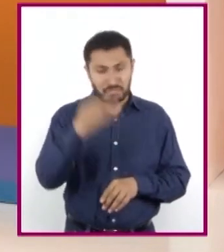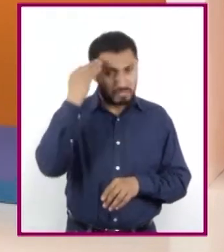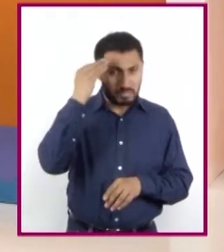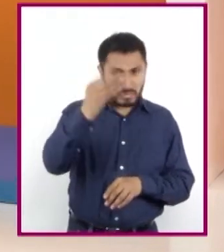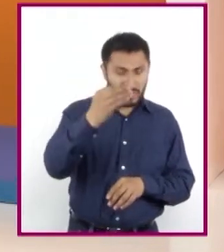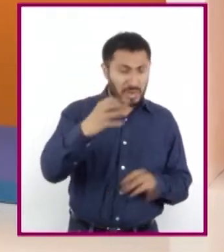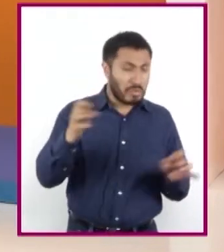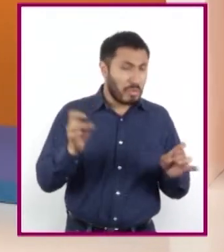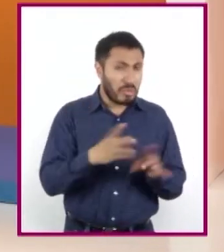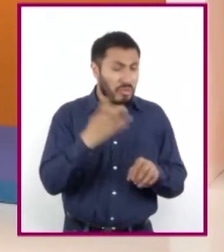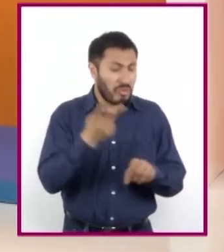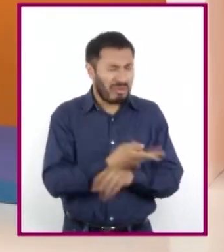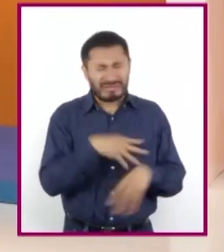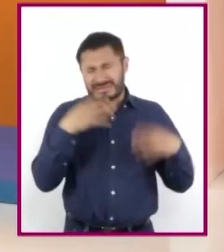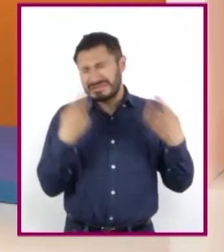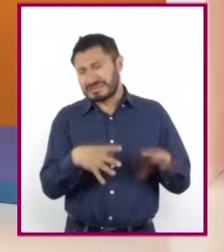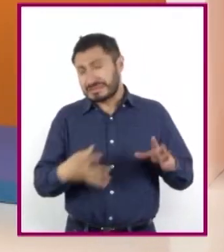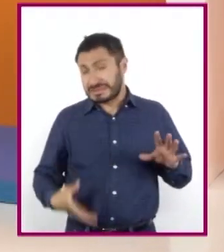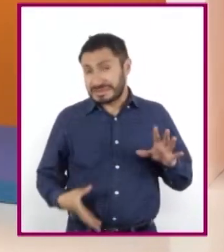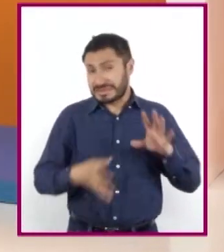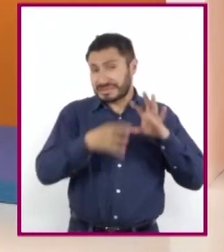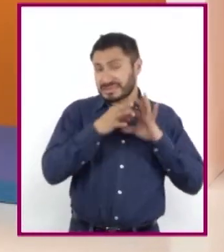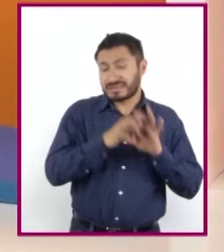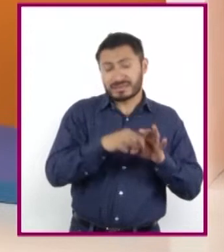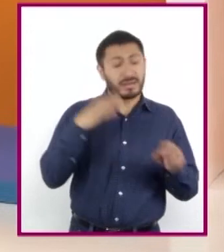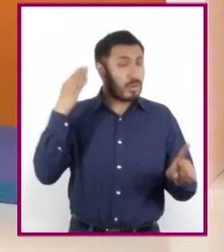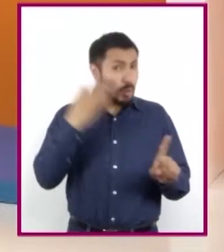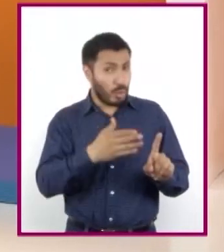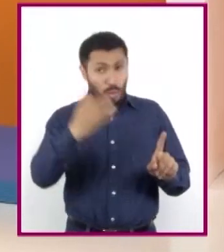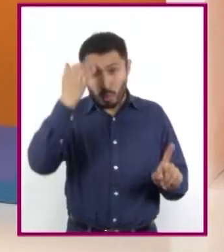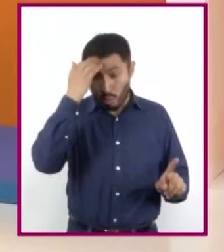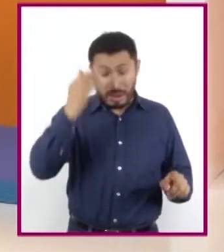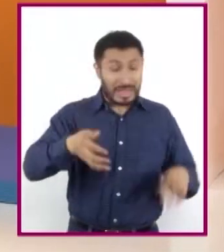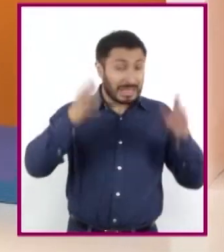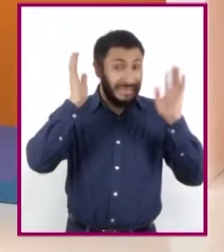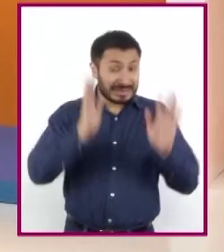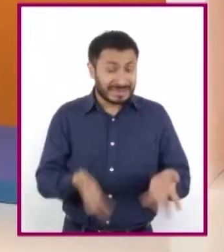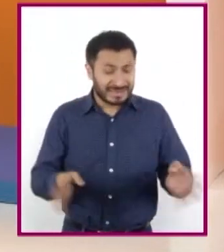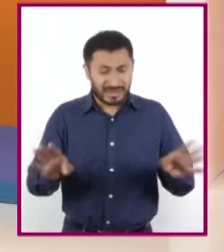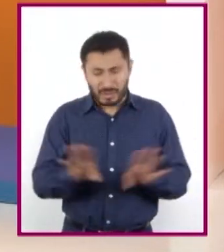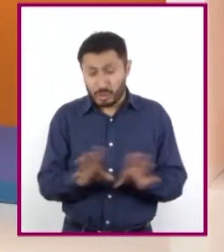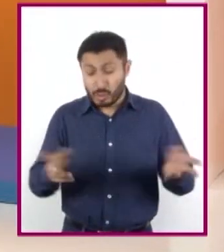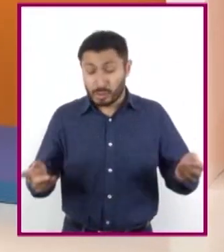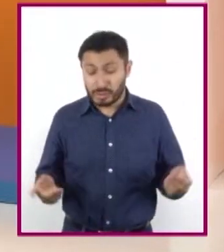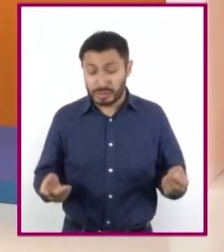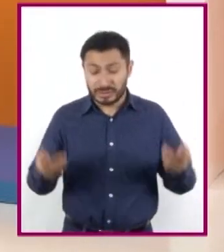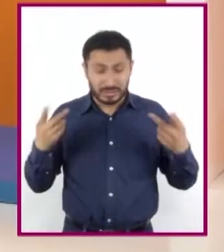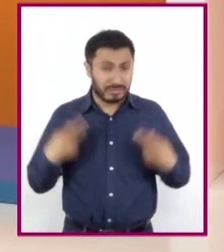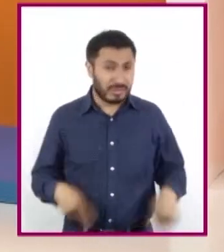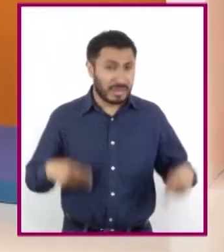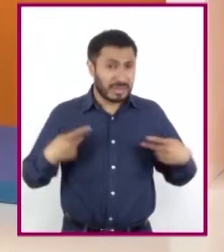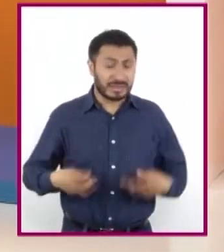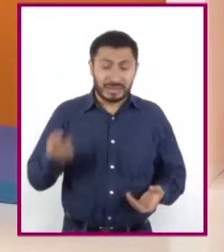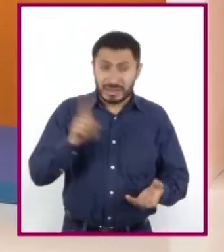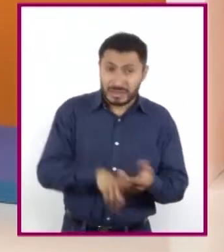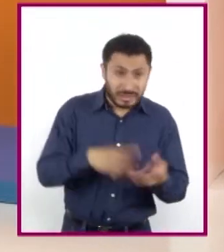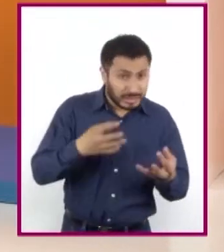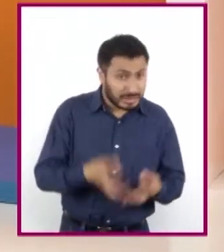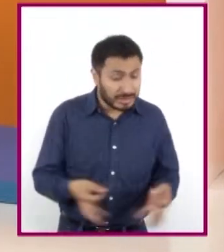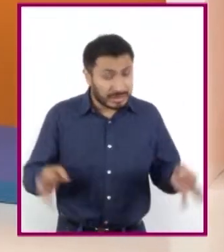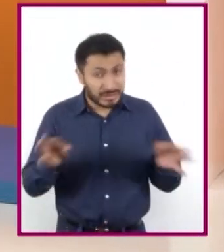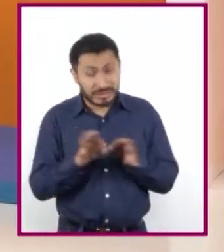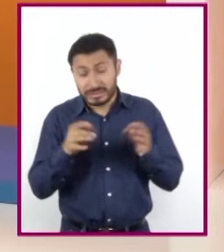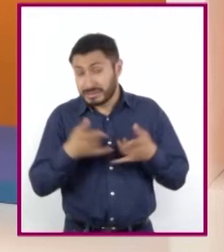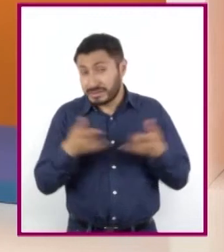los acontecimientos que queremos conocer y que fueron producidas por los protagonistas o